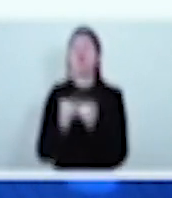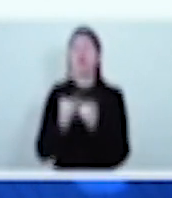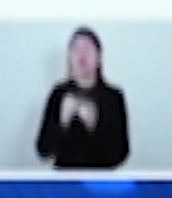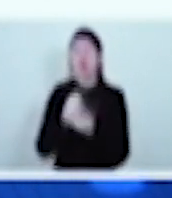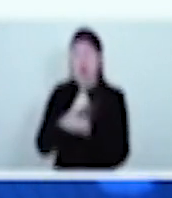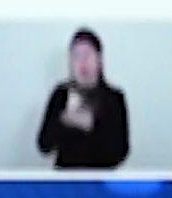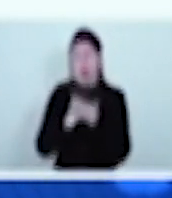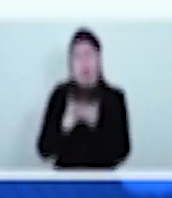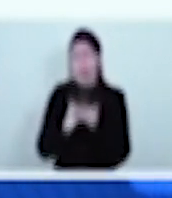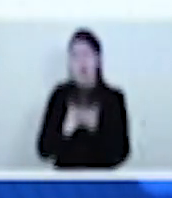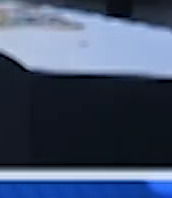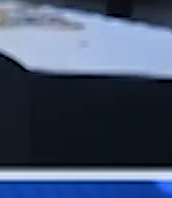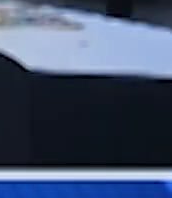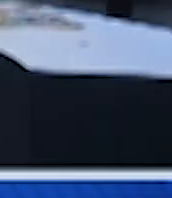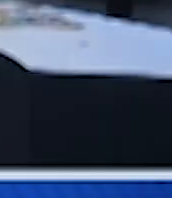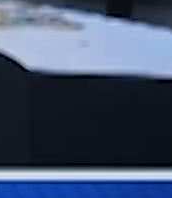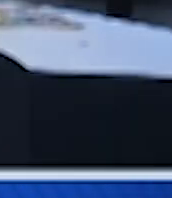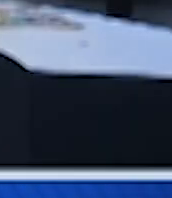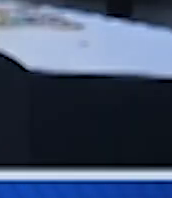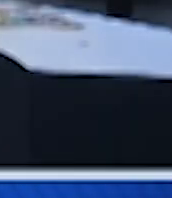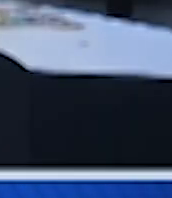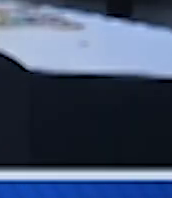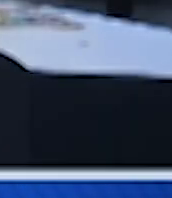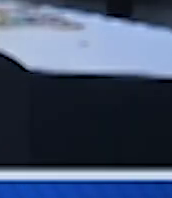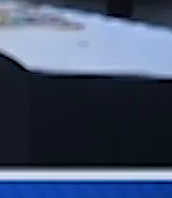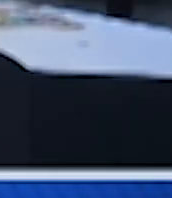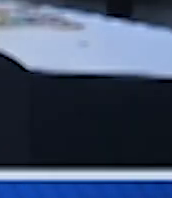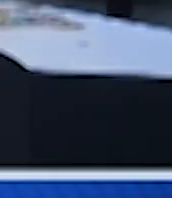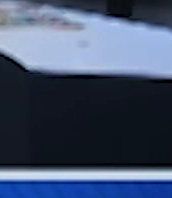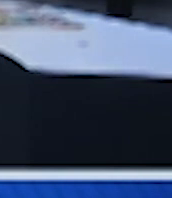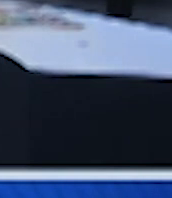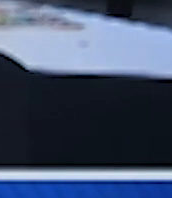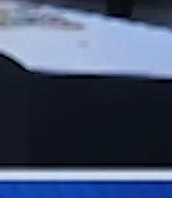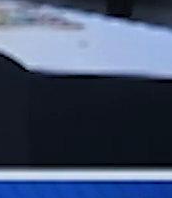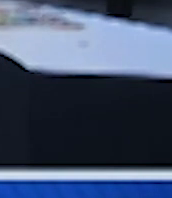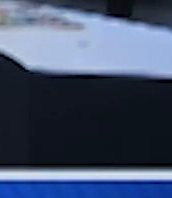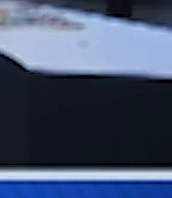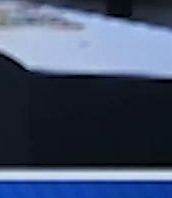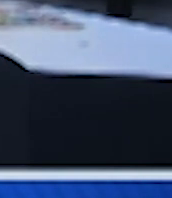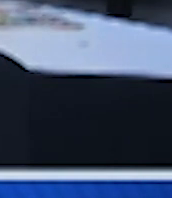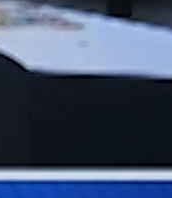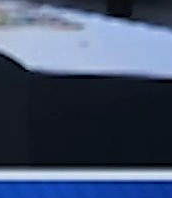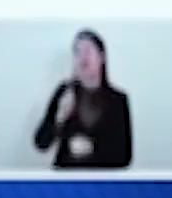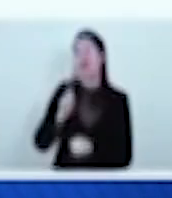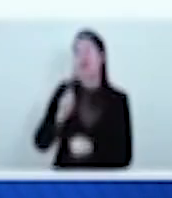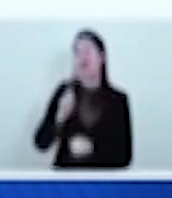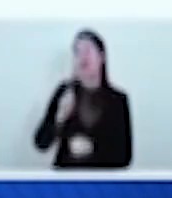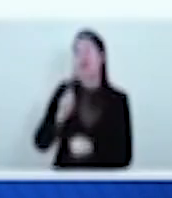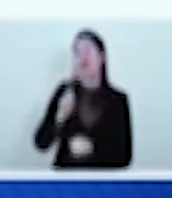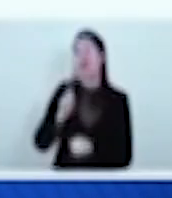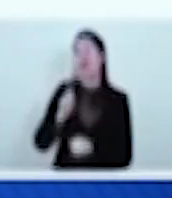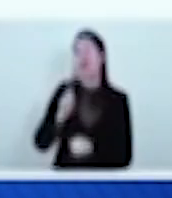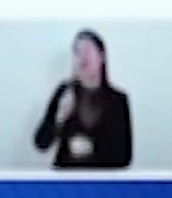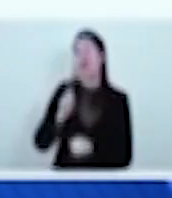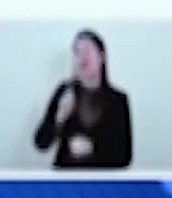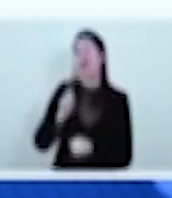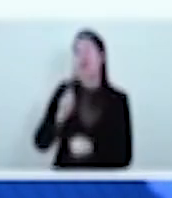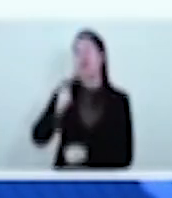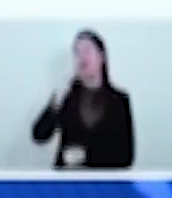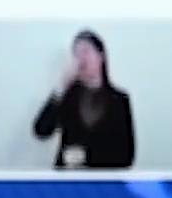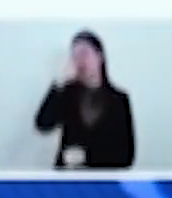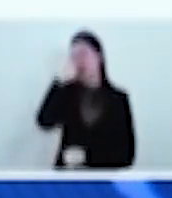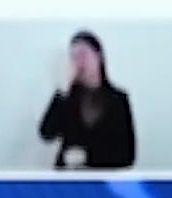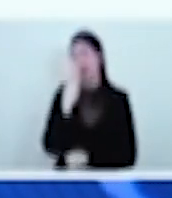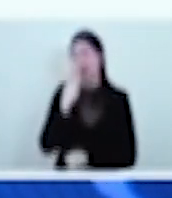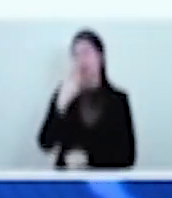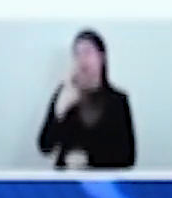finalmente, ¿es reparable la línea 12? Definitivamente sí, se está reestructurando ya.